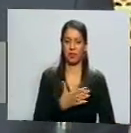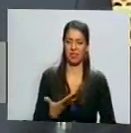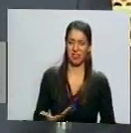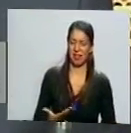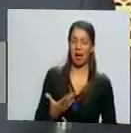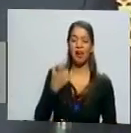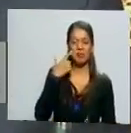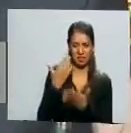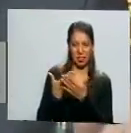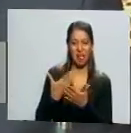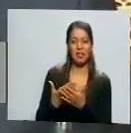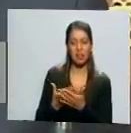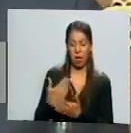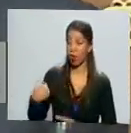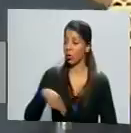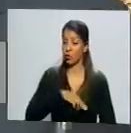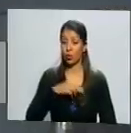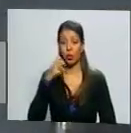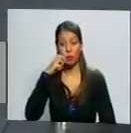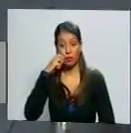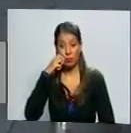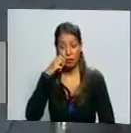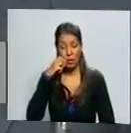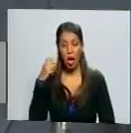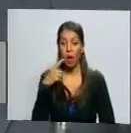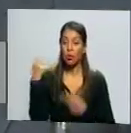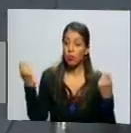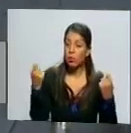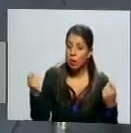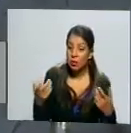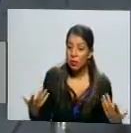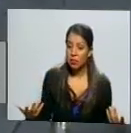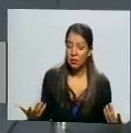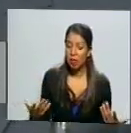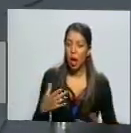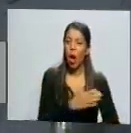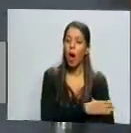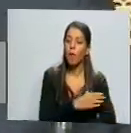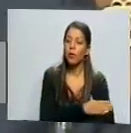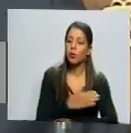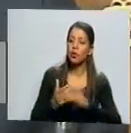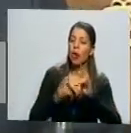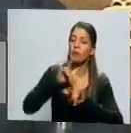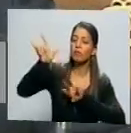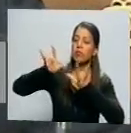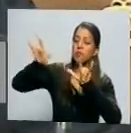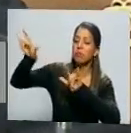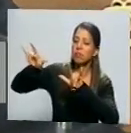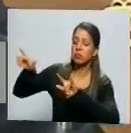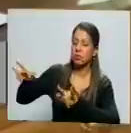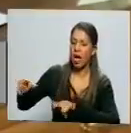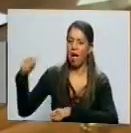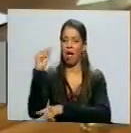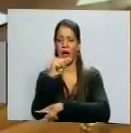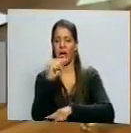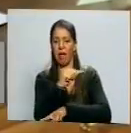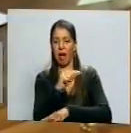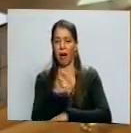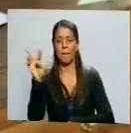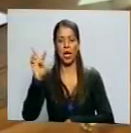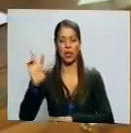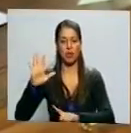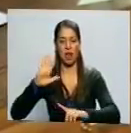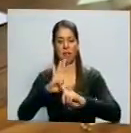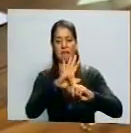todos testigos de excepción, porque han sido hechos comunicacionales públicos y notorios, han ido por el mundo entero pidiendo bloqueos a Venezuela,